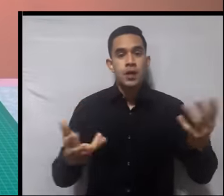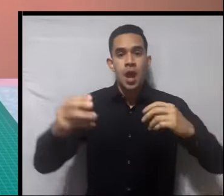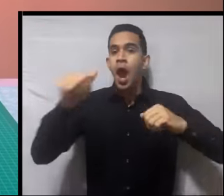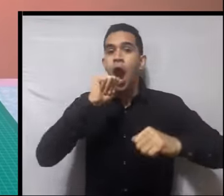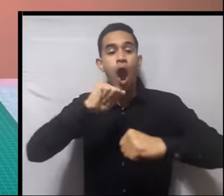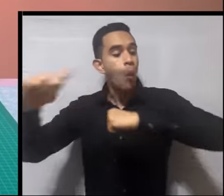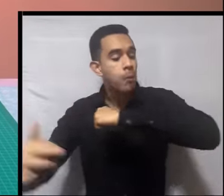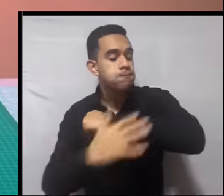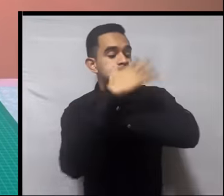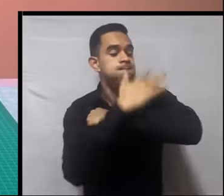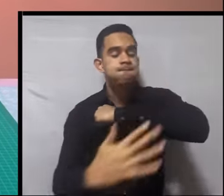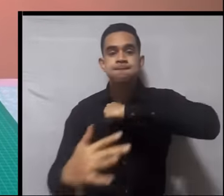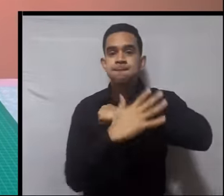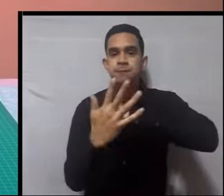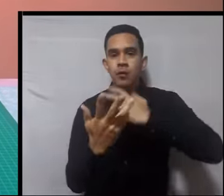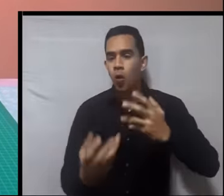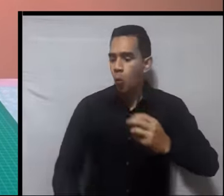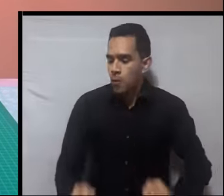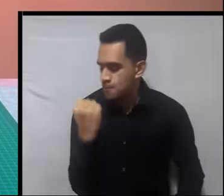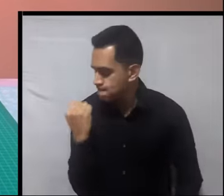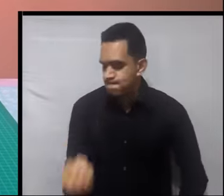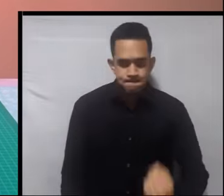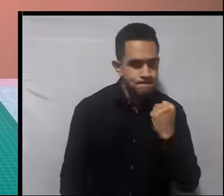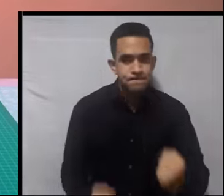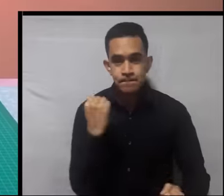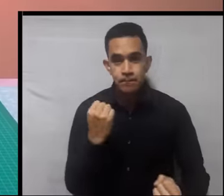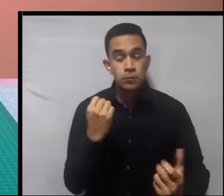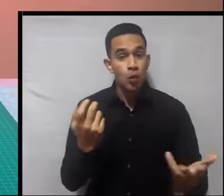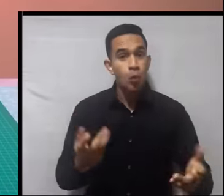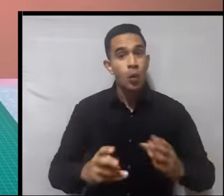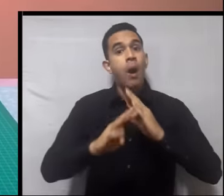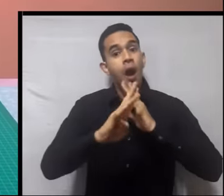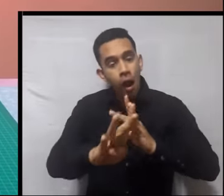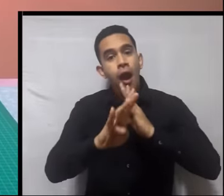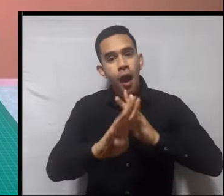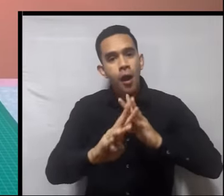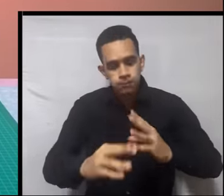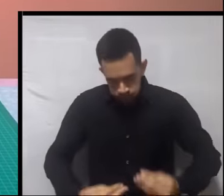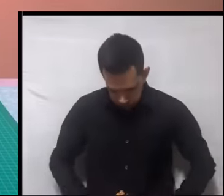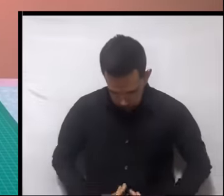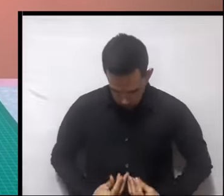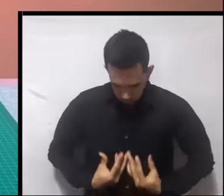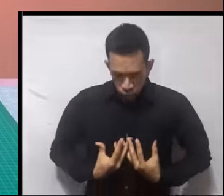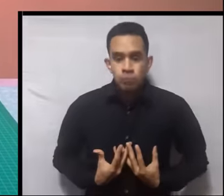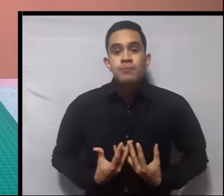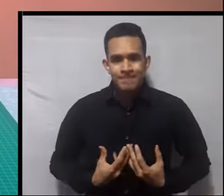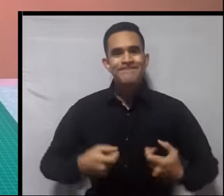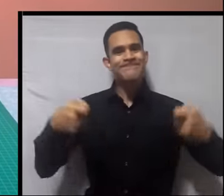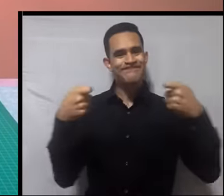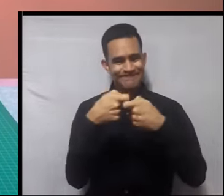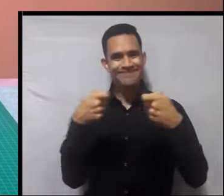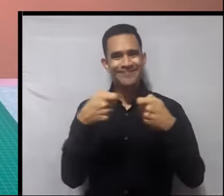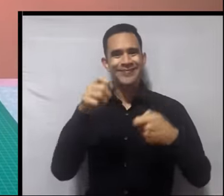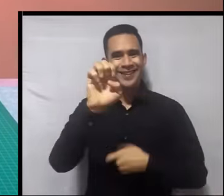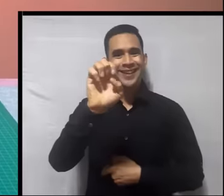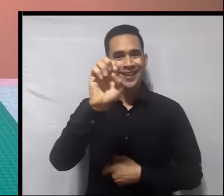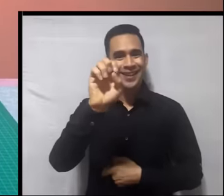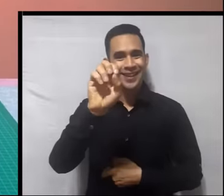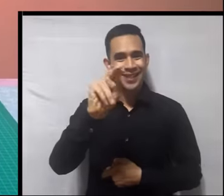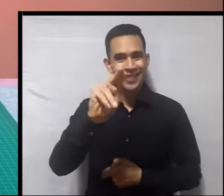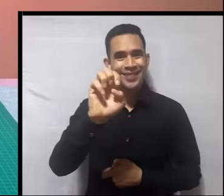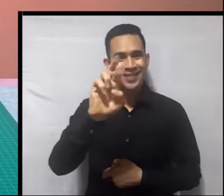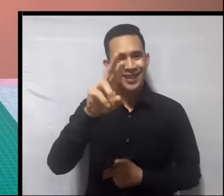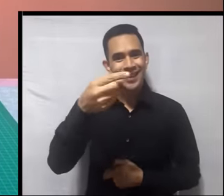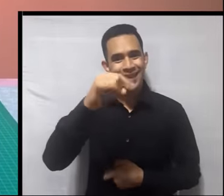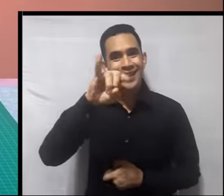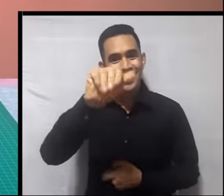viento, en el mar, o también cuando realizamos un ejercicio físico, o incluso cuando estamos hablando, estamos haciendo uso de la energía.